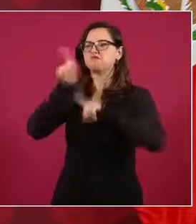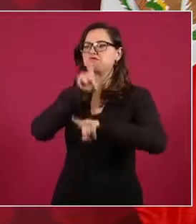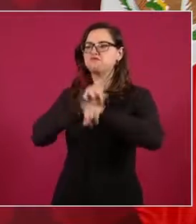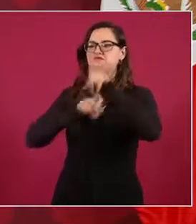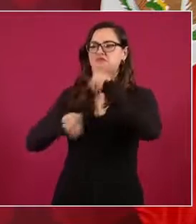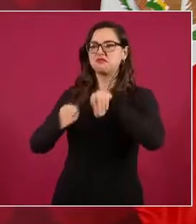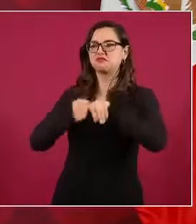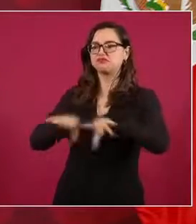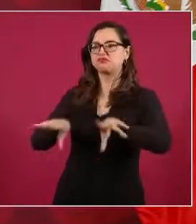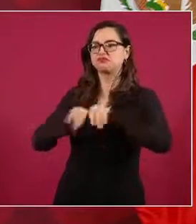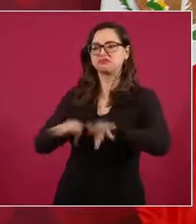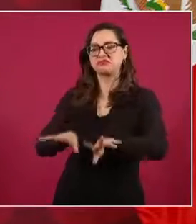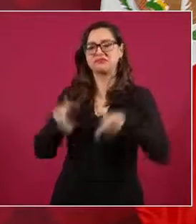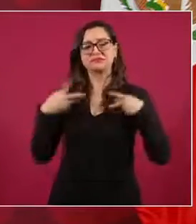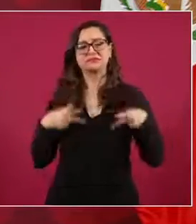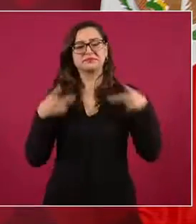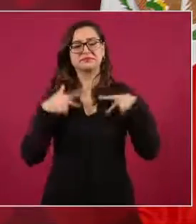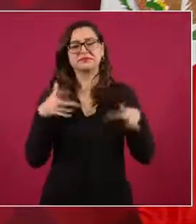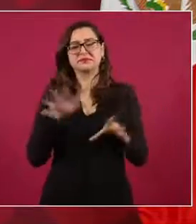porque